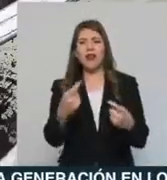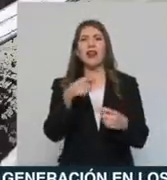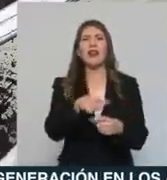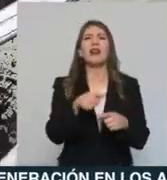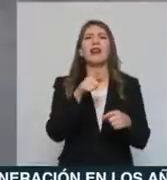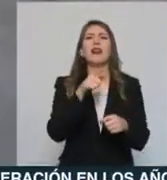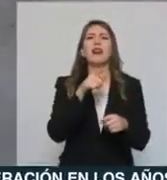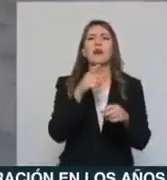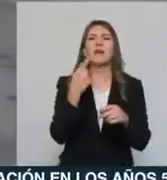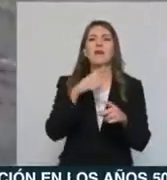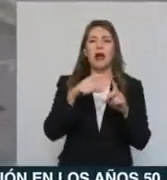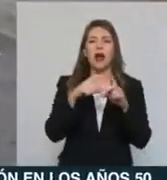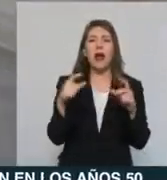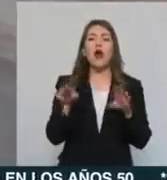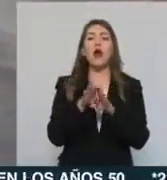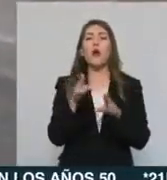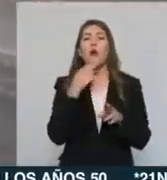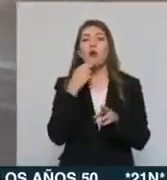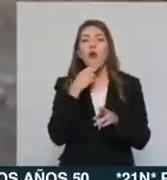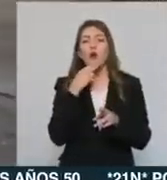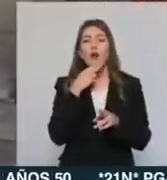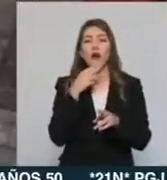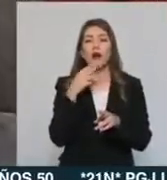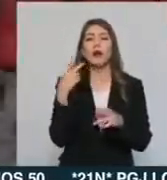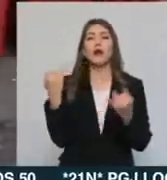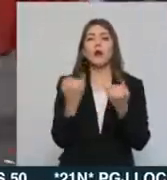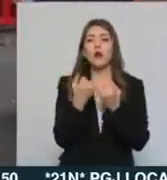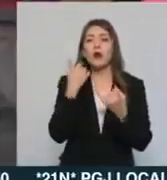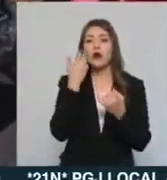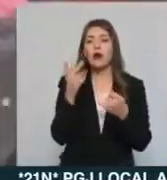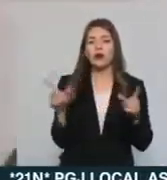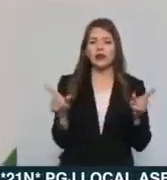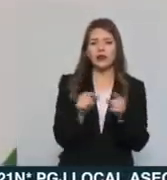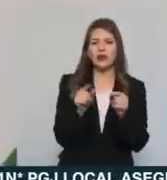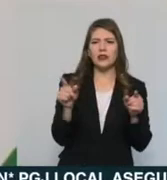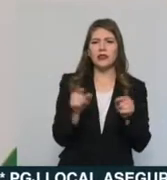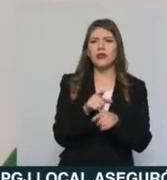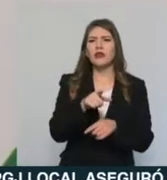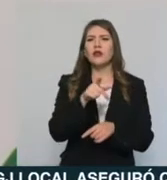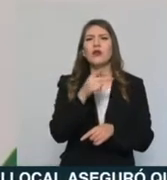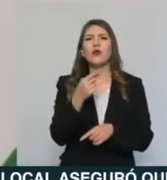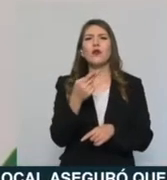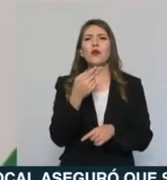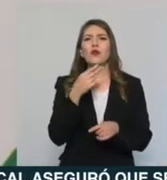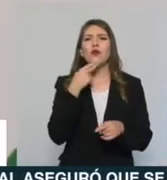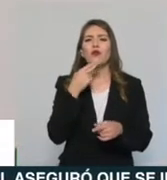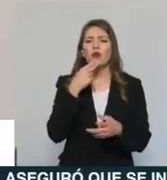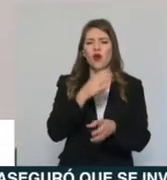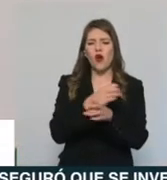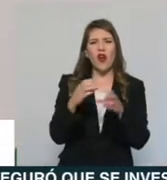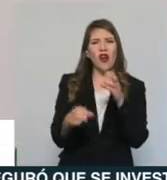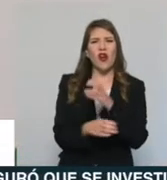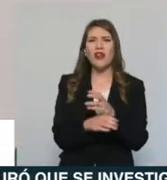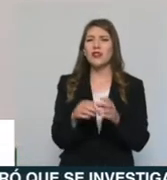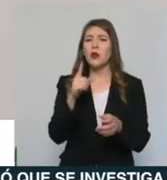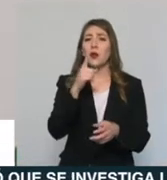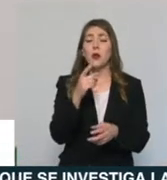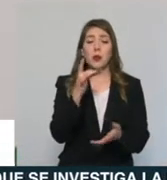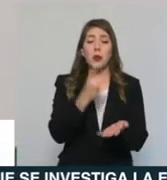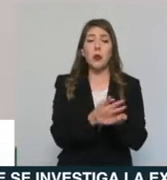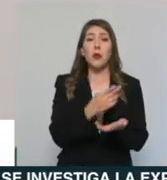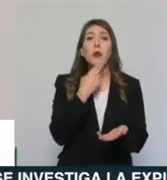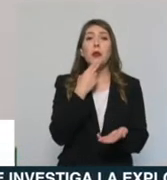responsable, además de regular y disminuir los productos de un solo uso. Nuestra meta es que para el